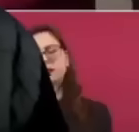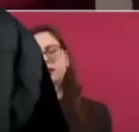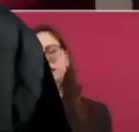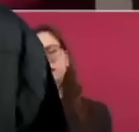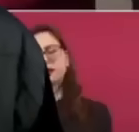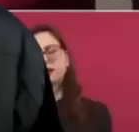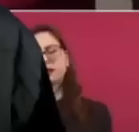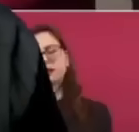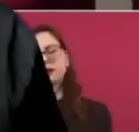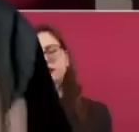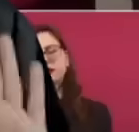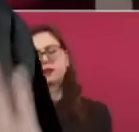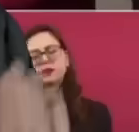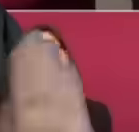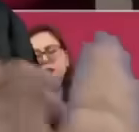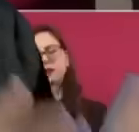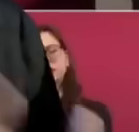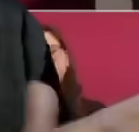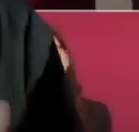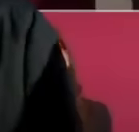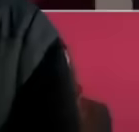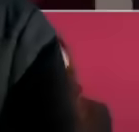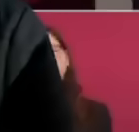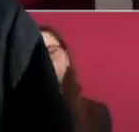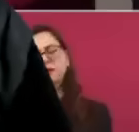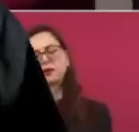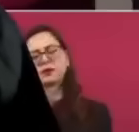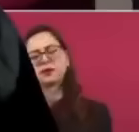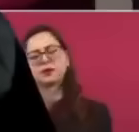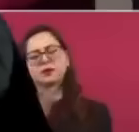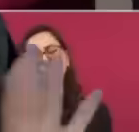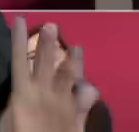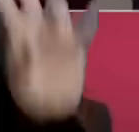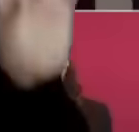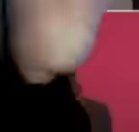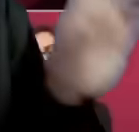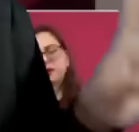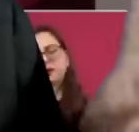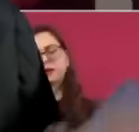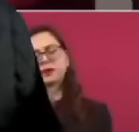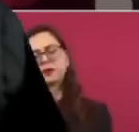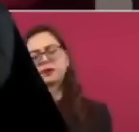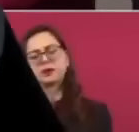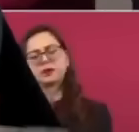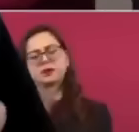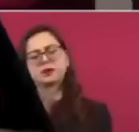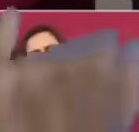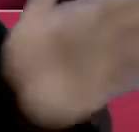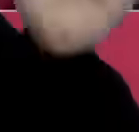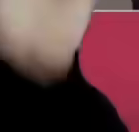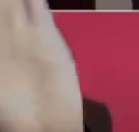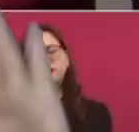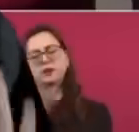por eso lo está manejando como estas son las posibles opciones que puedan estar pasando, que sea inocente, que estos